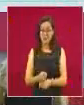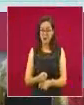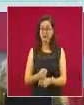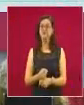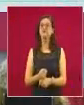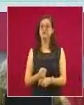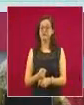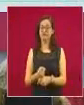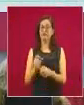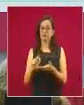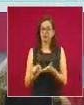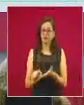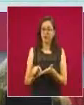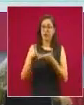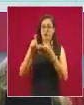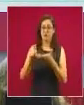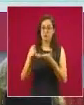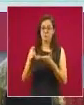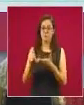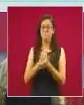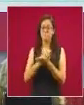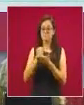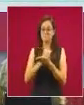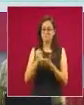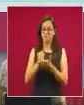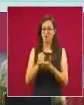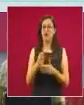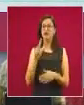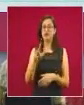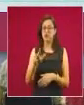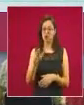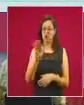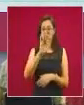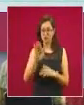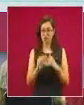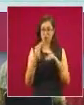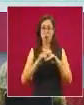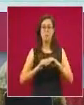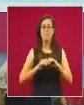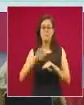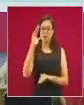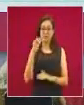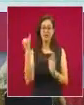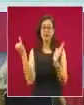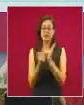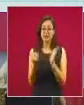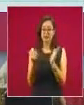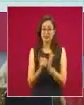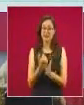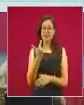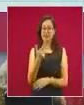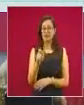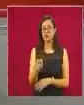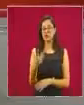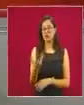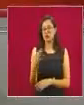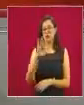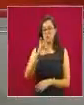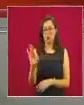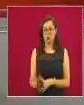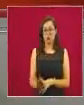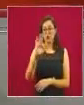importante en la capacidad de crédito. Se incrementó hasta el 18% más y la tasa de interés es del